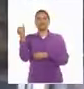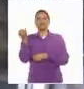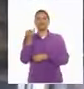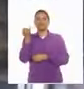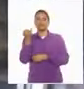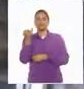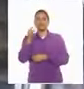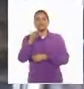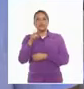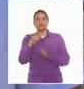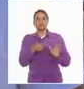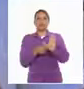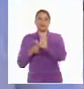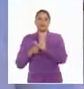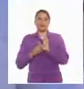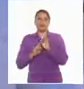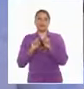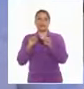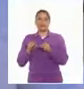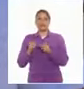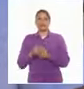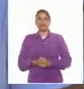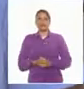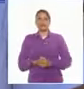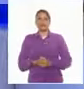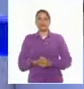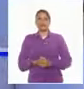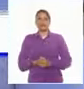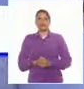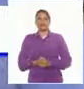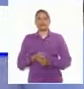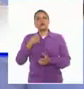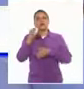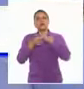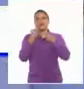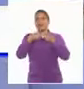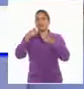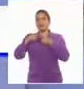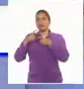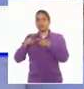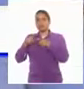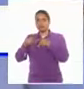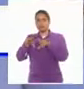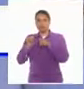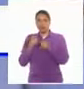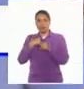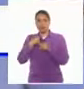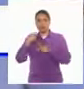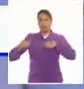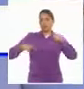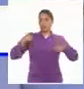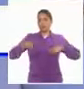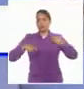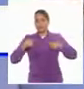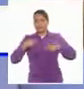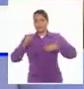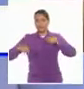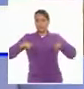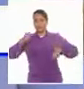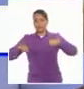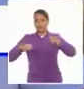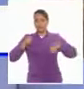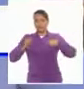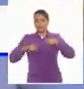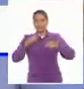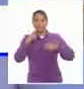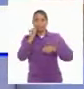presentada en este contexto. Ahí vamos a estar introduciendo los recursos, que son unos triciclos, unas bicicletas, donde